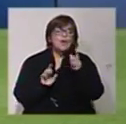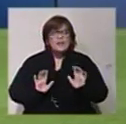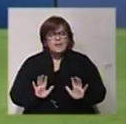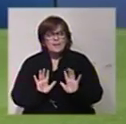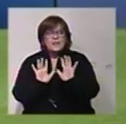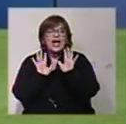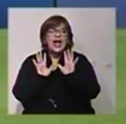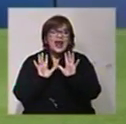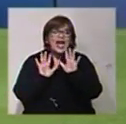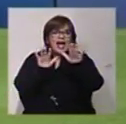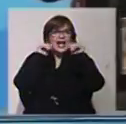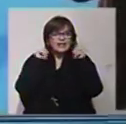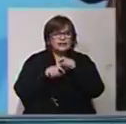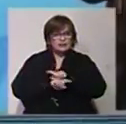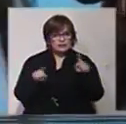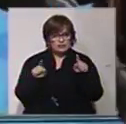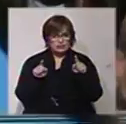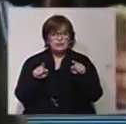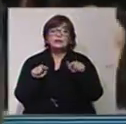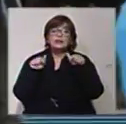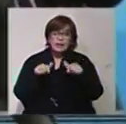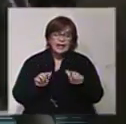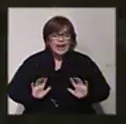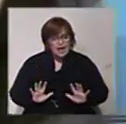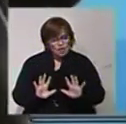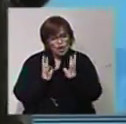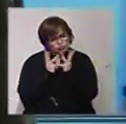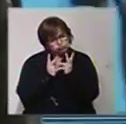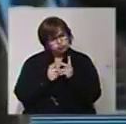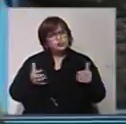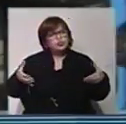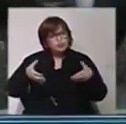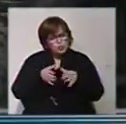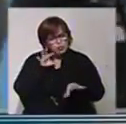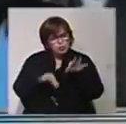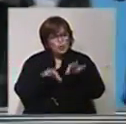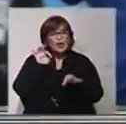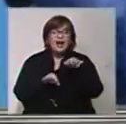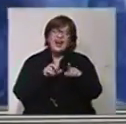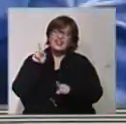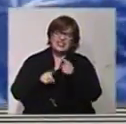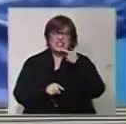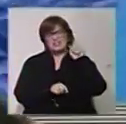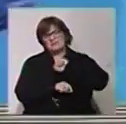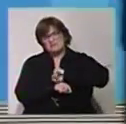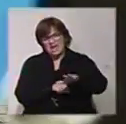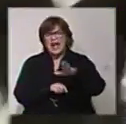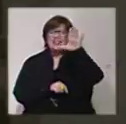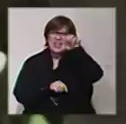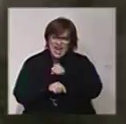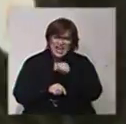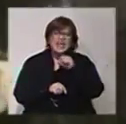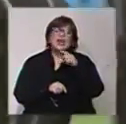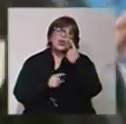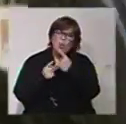cuadro de convocados. Él generó un equipo, armó un equipo en la selección. Y ahí lo criticaban, no, porque otra vez en su momento a Cauterucho o a